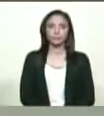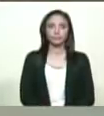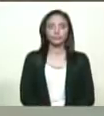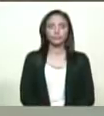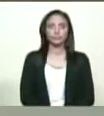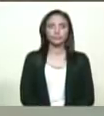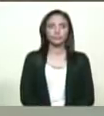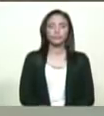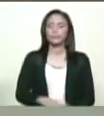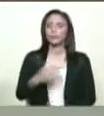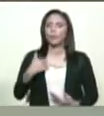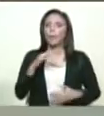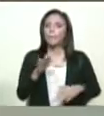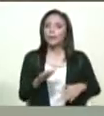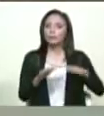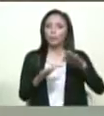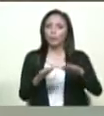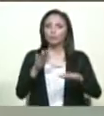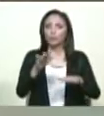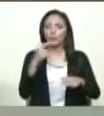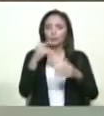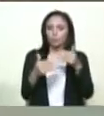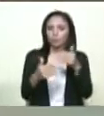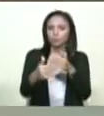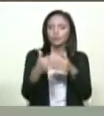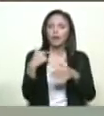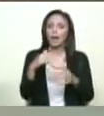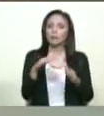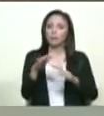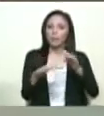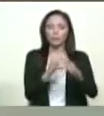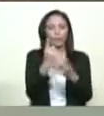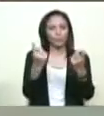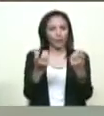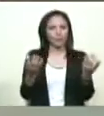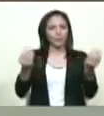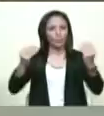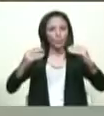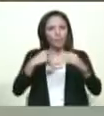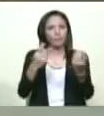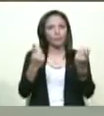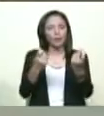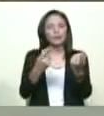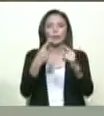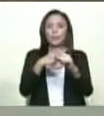dado pasos adelantados falta mucho por andar